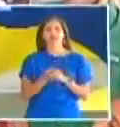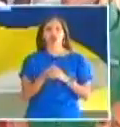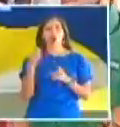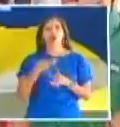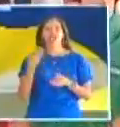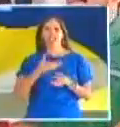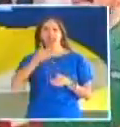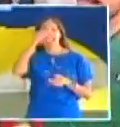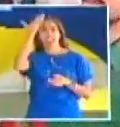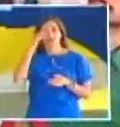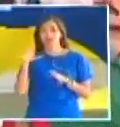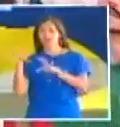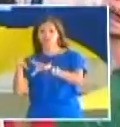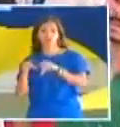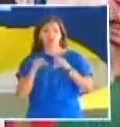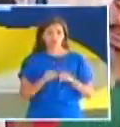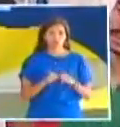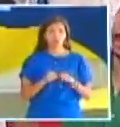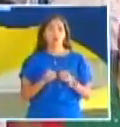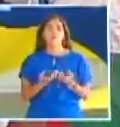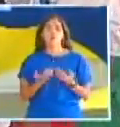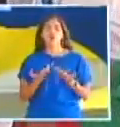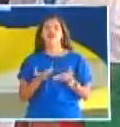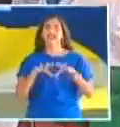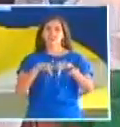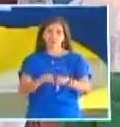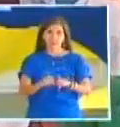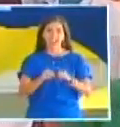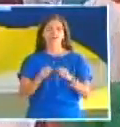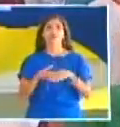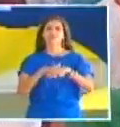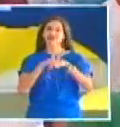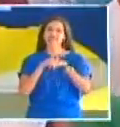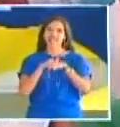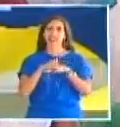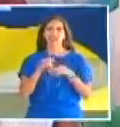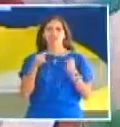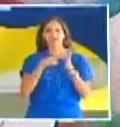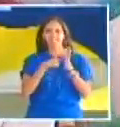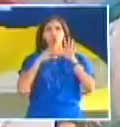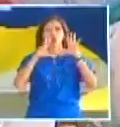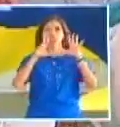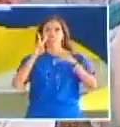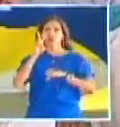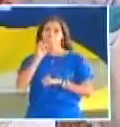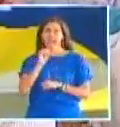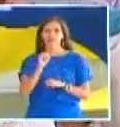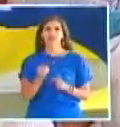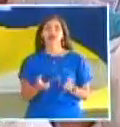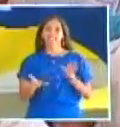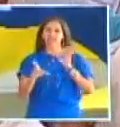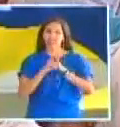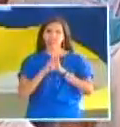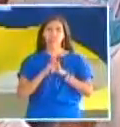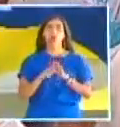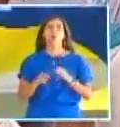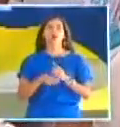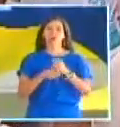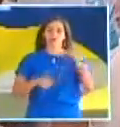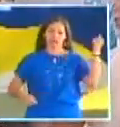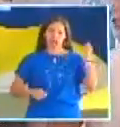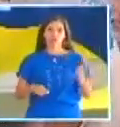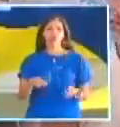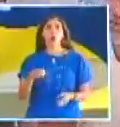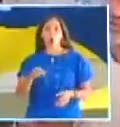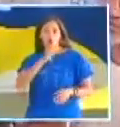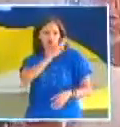origen árabe, fue adoptada por el Imperio Británico en la década de 1820 y reglamentada como espada de oficiales de